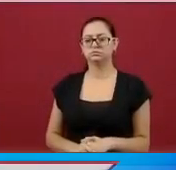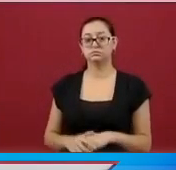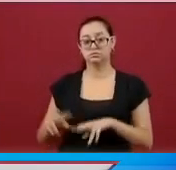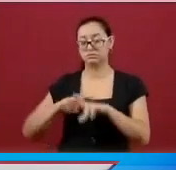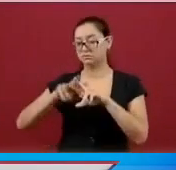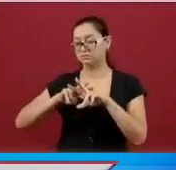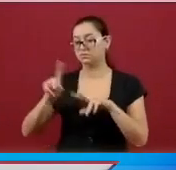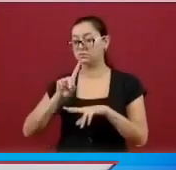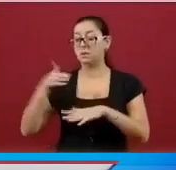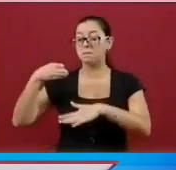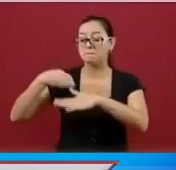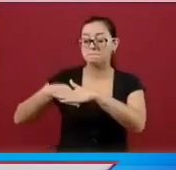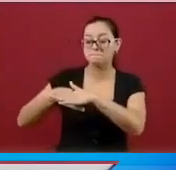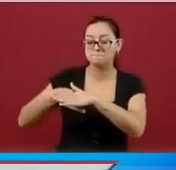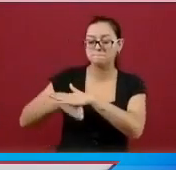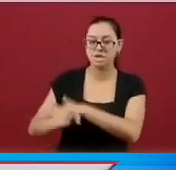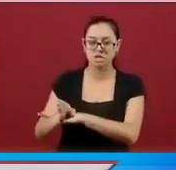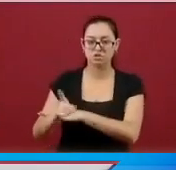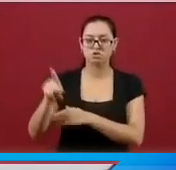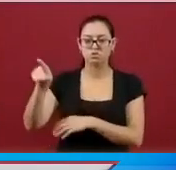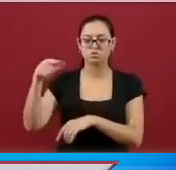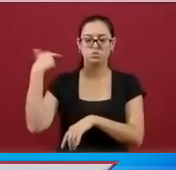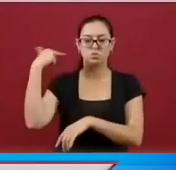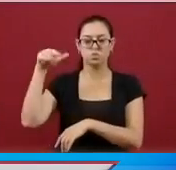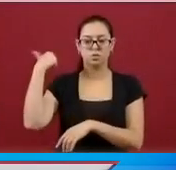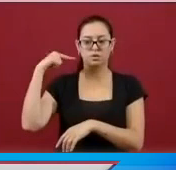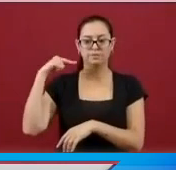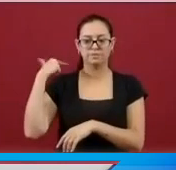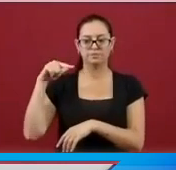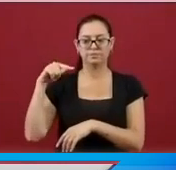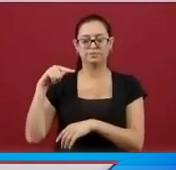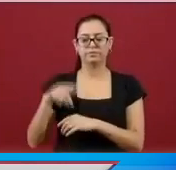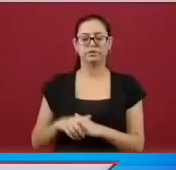Recursos Tren de Guadalajara. Le tengo a los